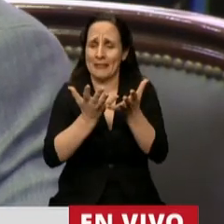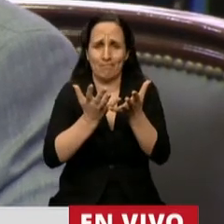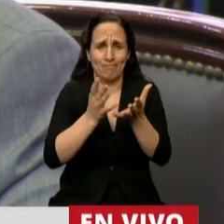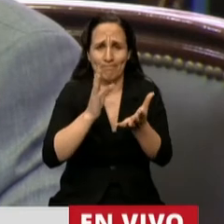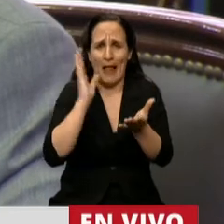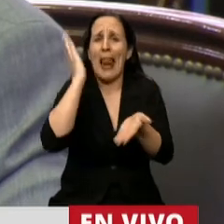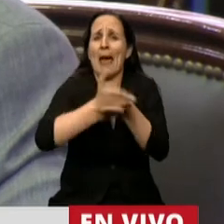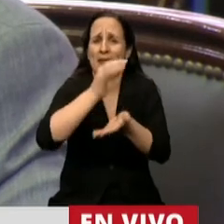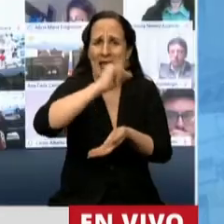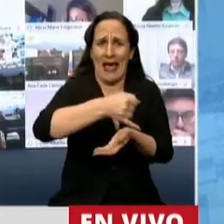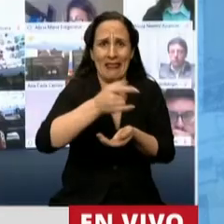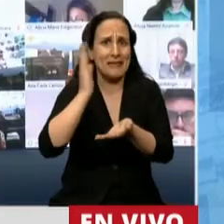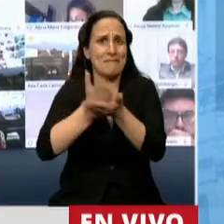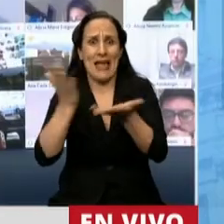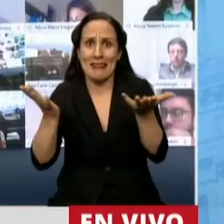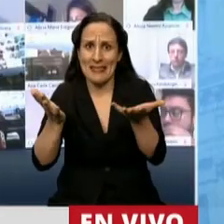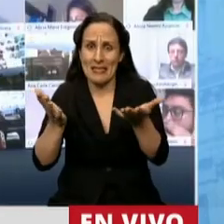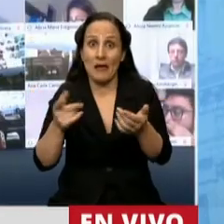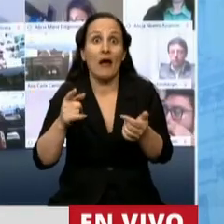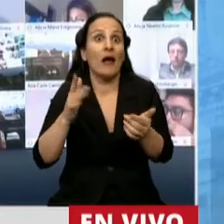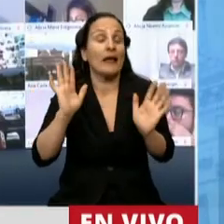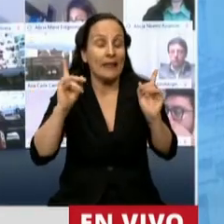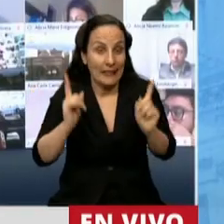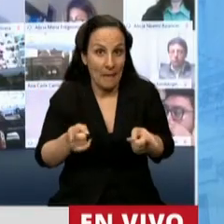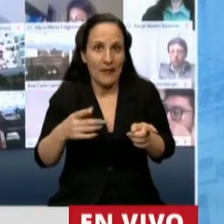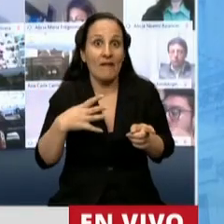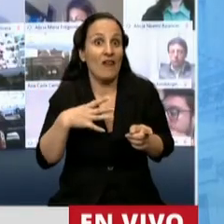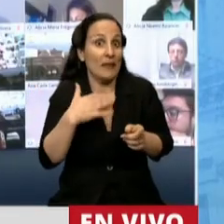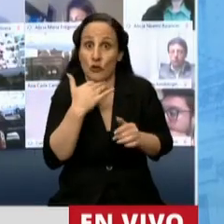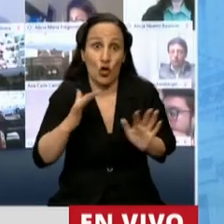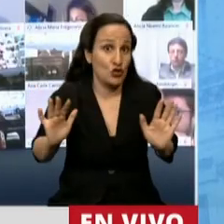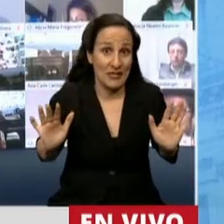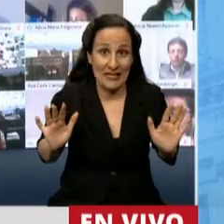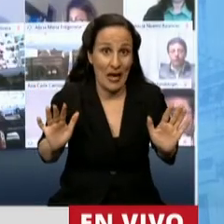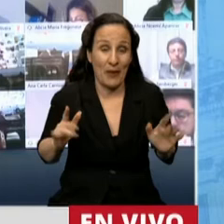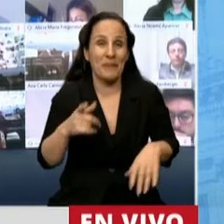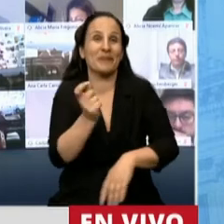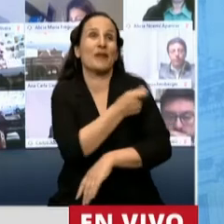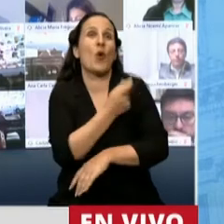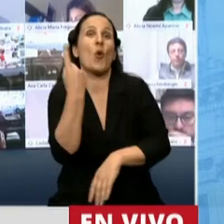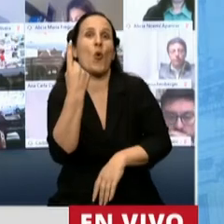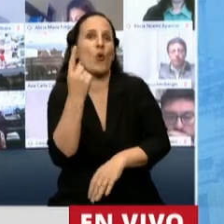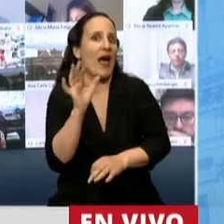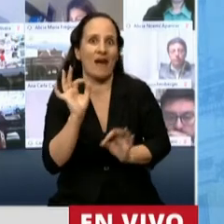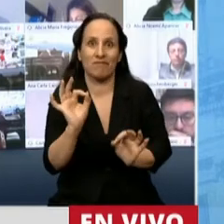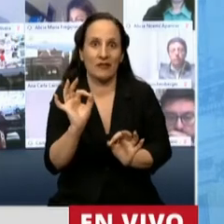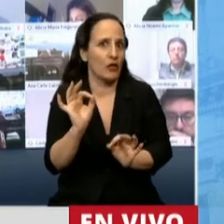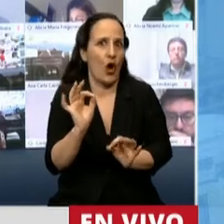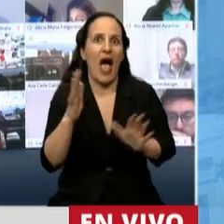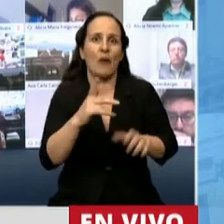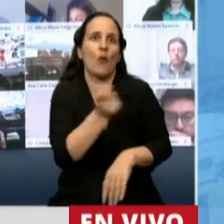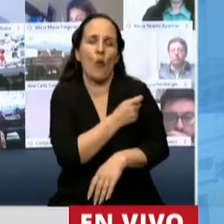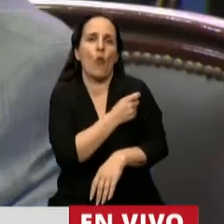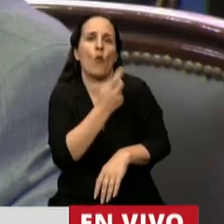digo nada si en realidad lo que se comprueba después, porque tampoco se sabe, es que una sola dosis no alcanza y hay que aplicar más de